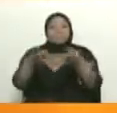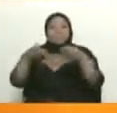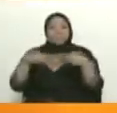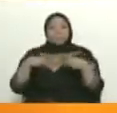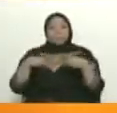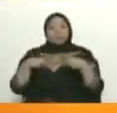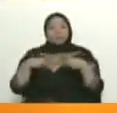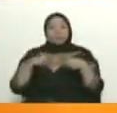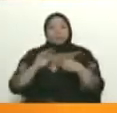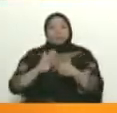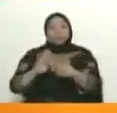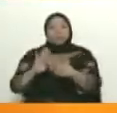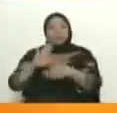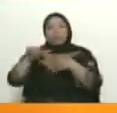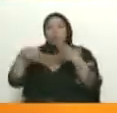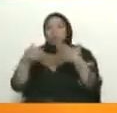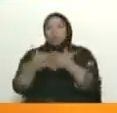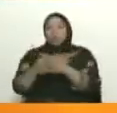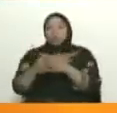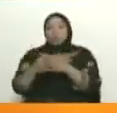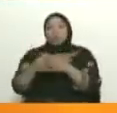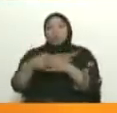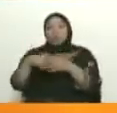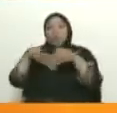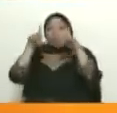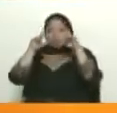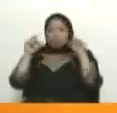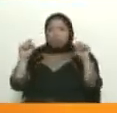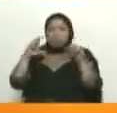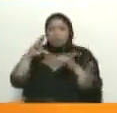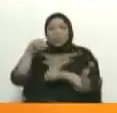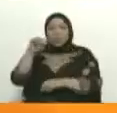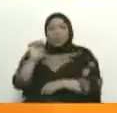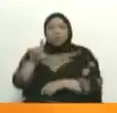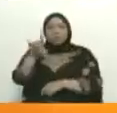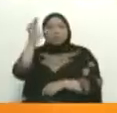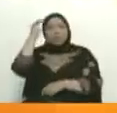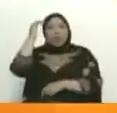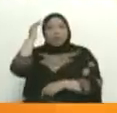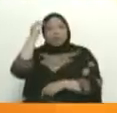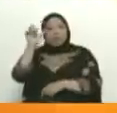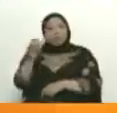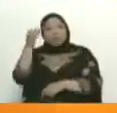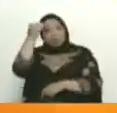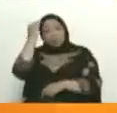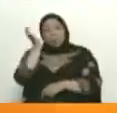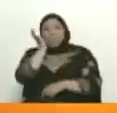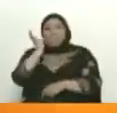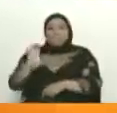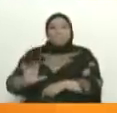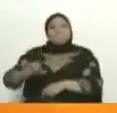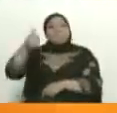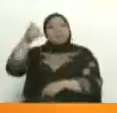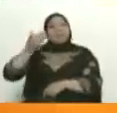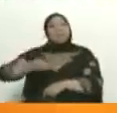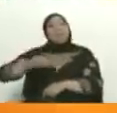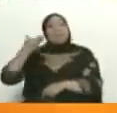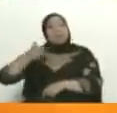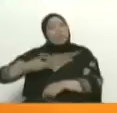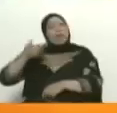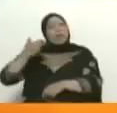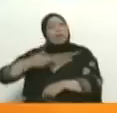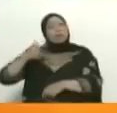reconocida por todos los expertos electorales del planeta como una de las más